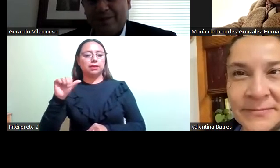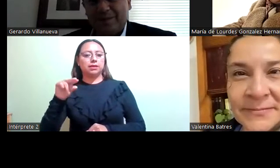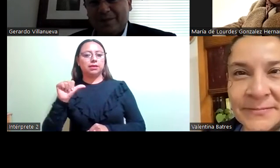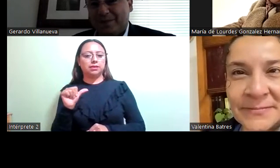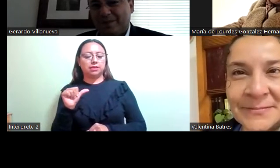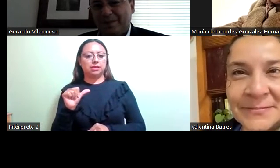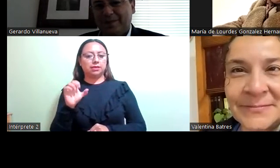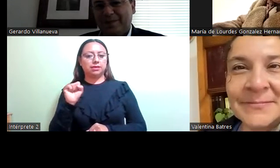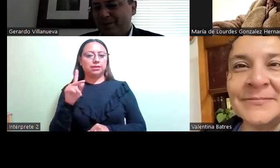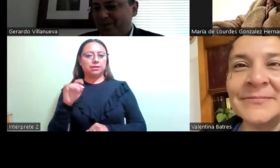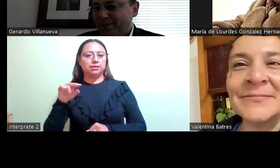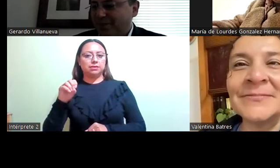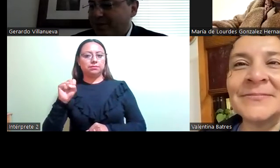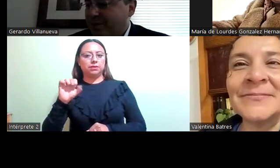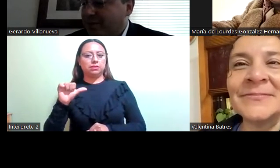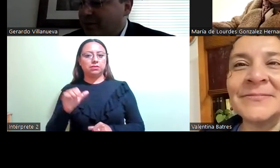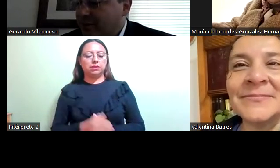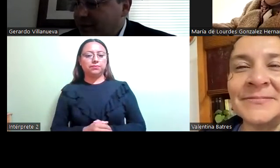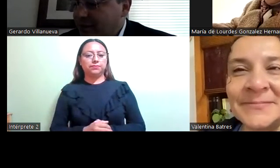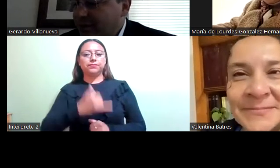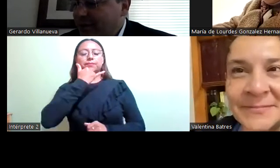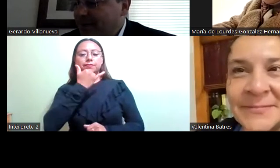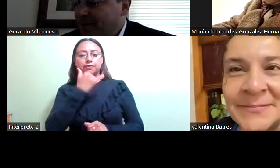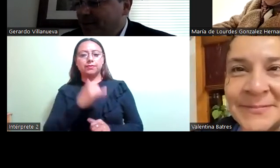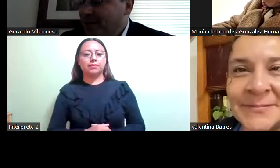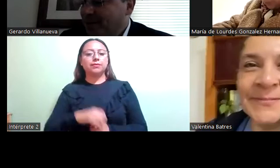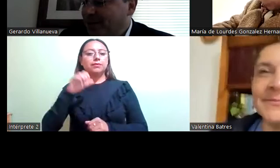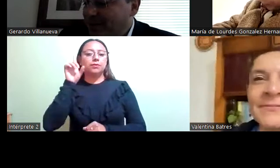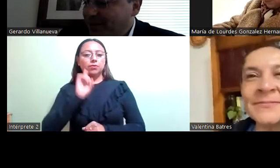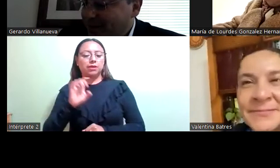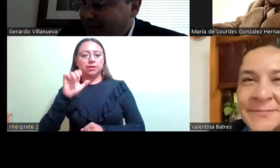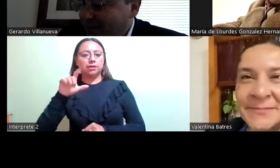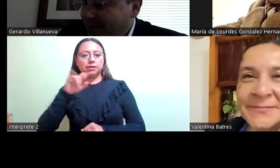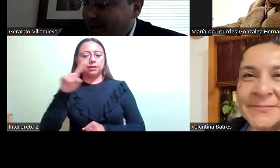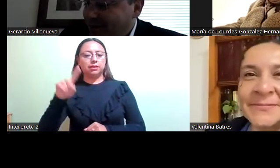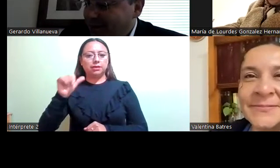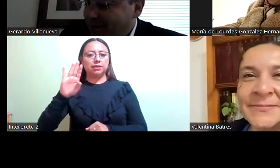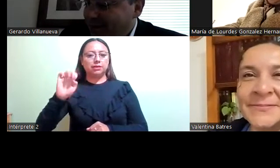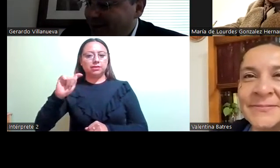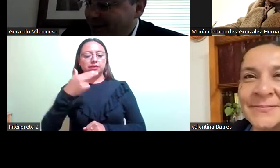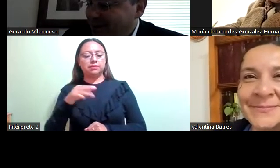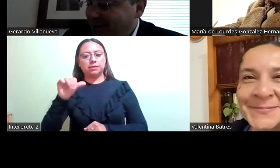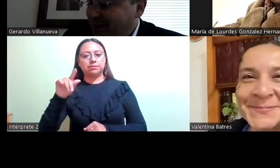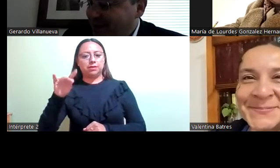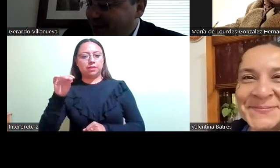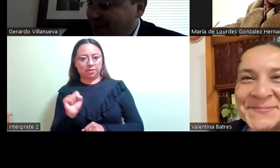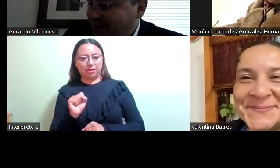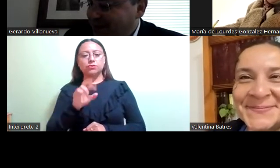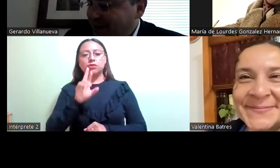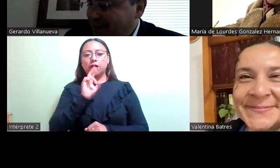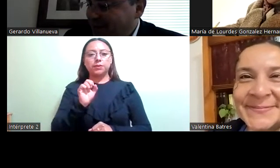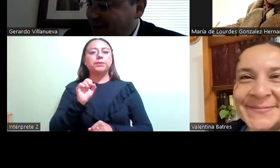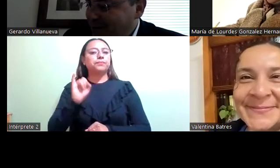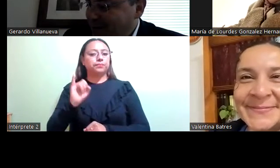Mateos. Perdón, diputada. Elizabeth Mateos a favor, Elizabeth Mateos a favor, y aprovecho para pasar lista, por favor. Gracias,